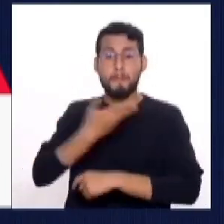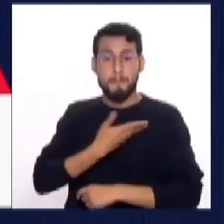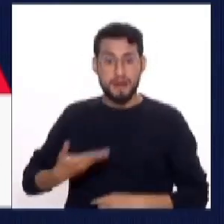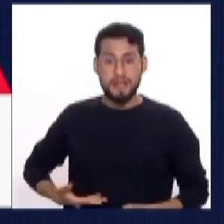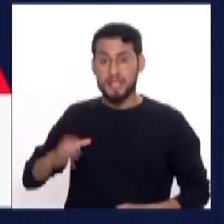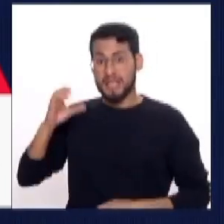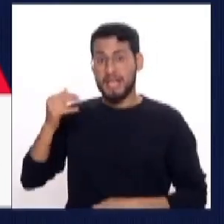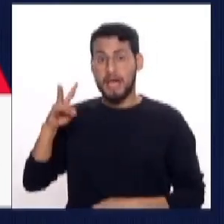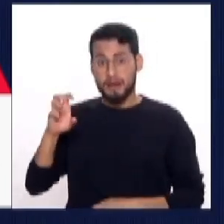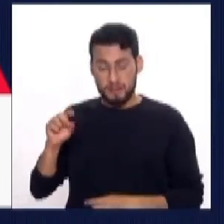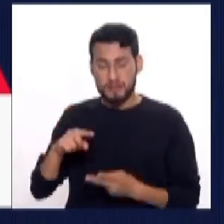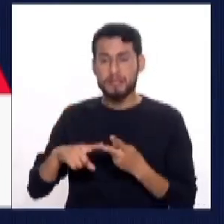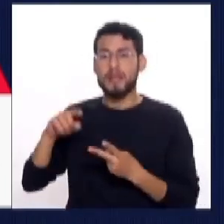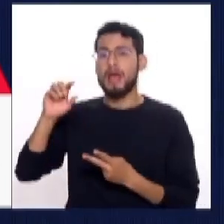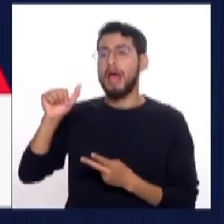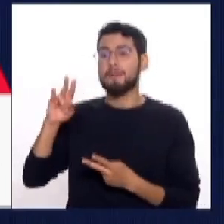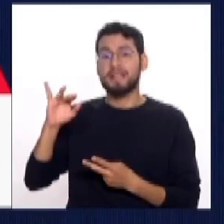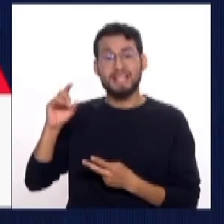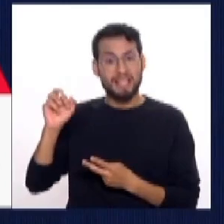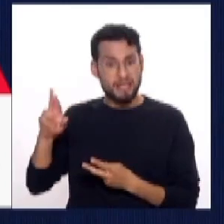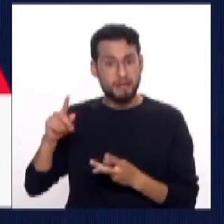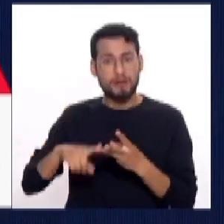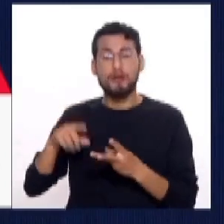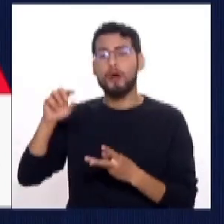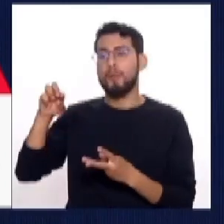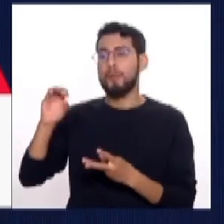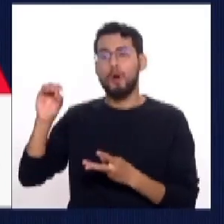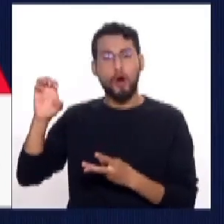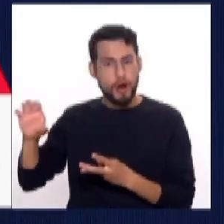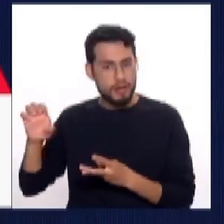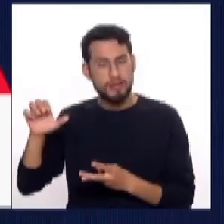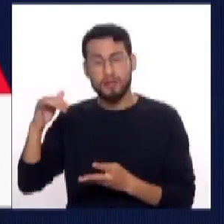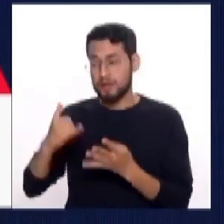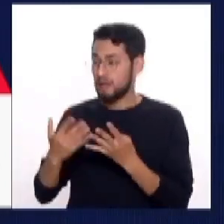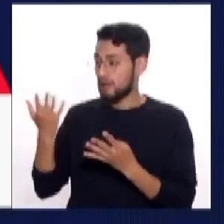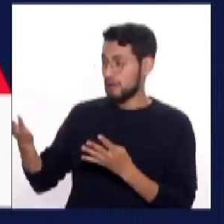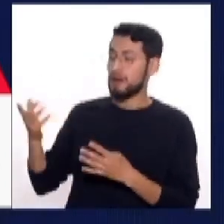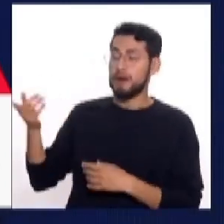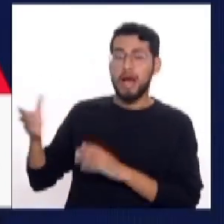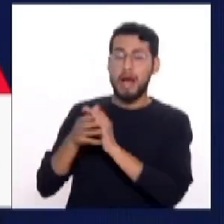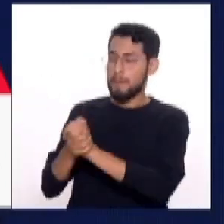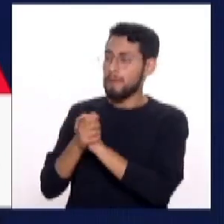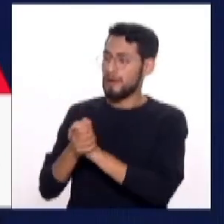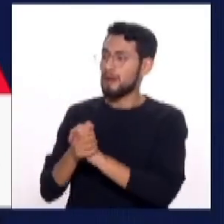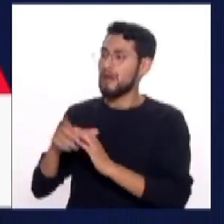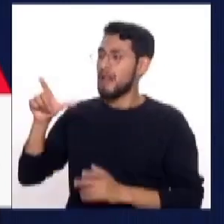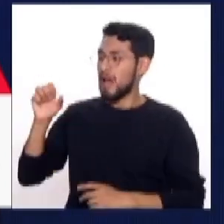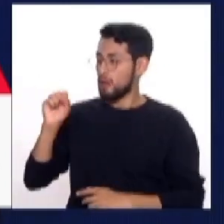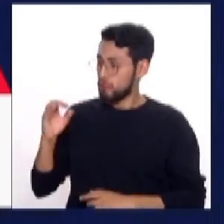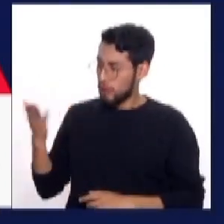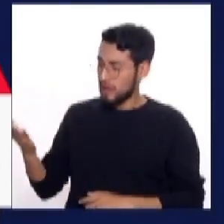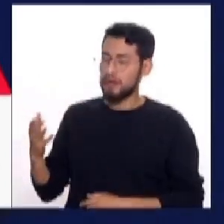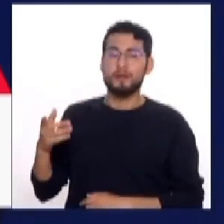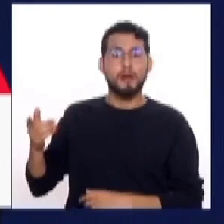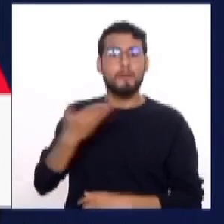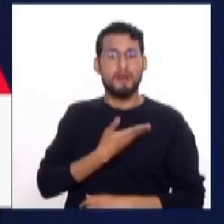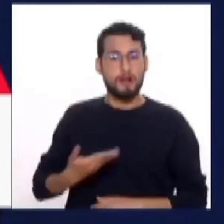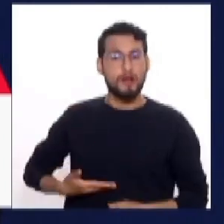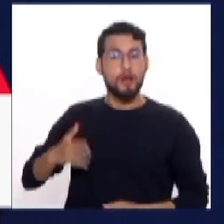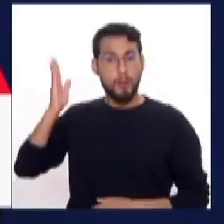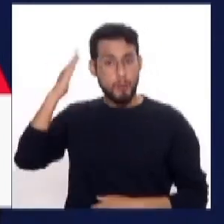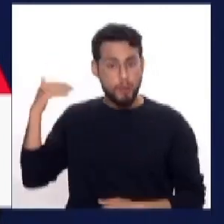Chávez el presidente abinader presidente de la calle Pau y ahora de Mi gran amigo presidente lazo presidente boluarte